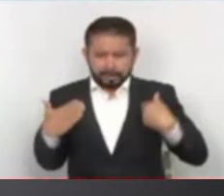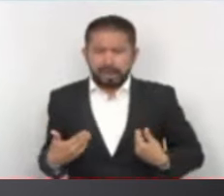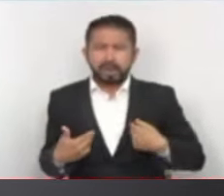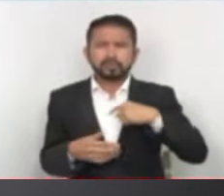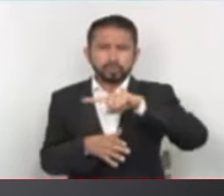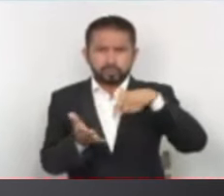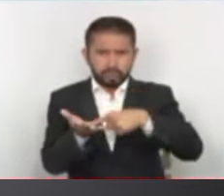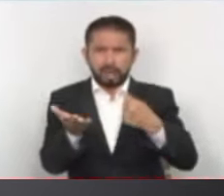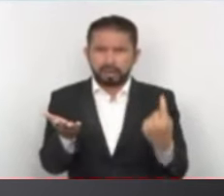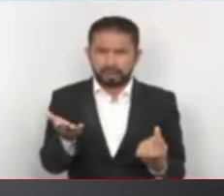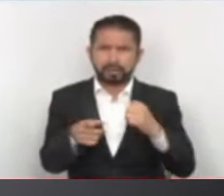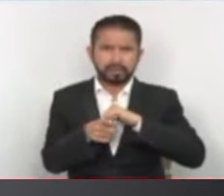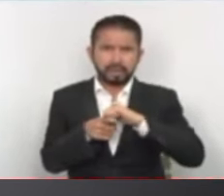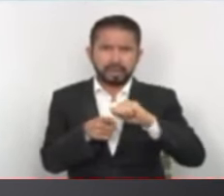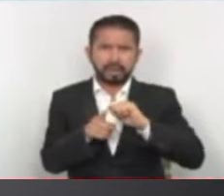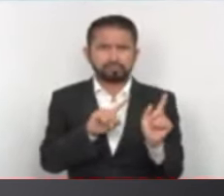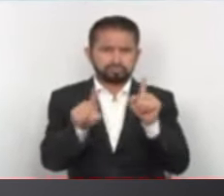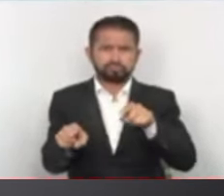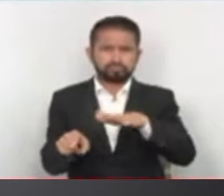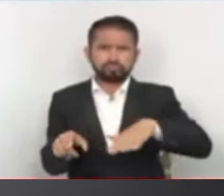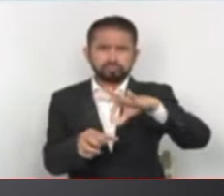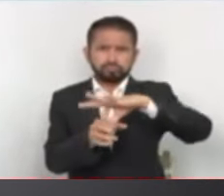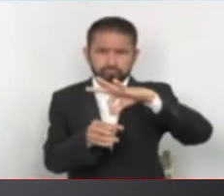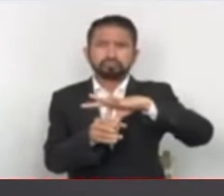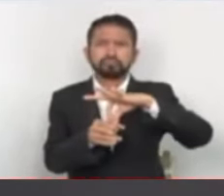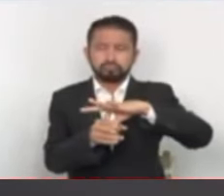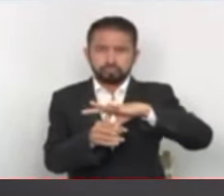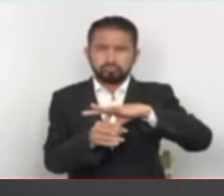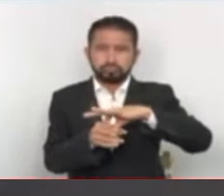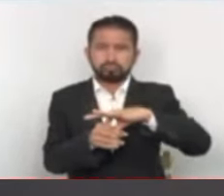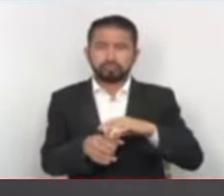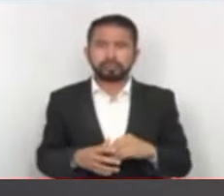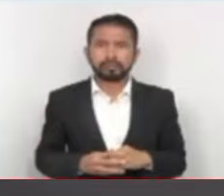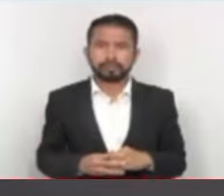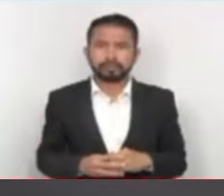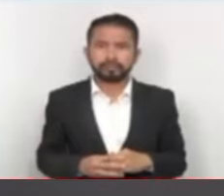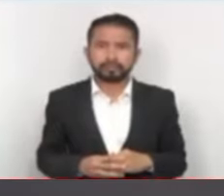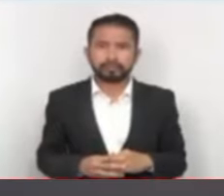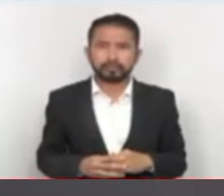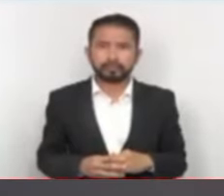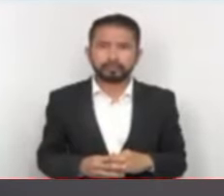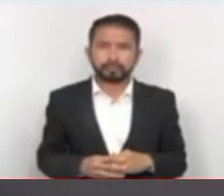ciudadano de ir a los centros de votación a ejercer nuestro voto.